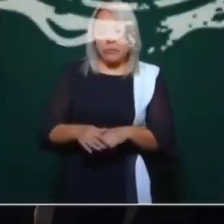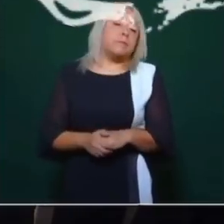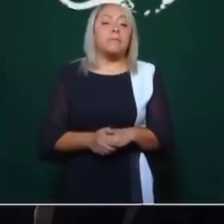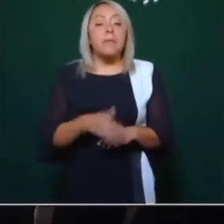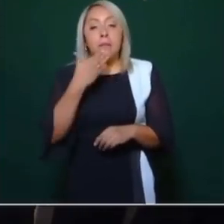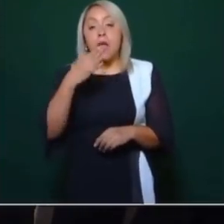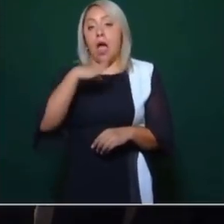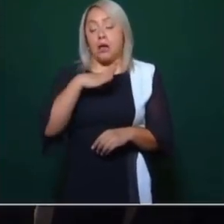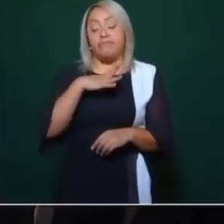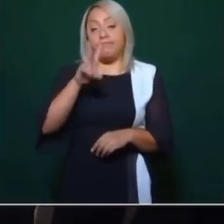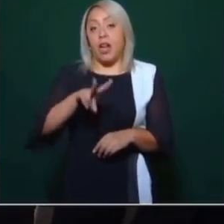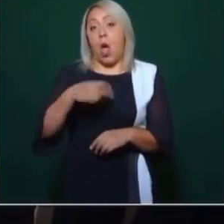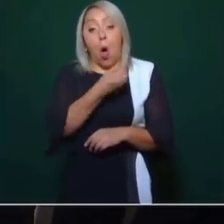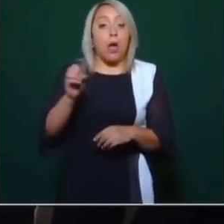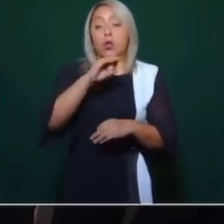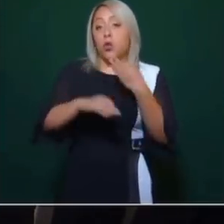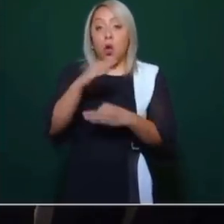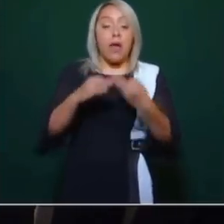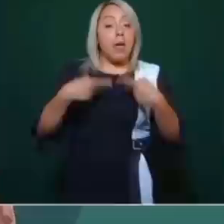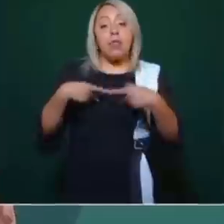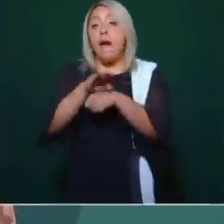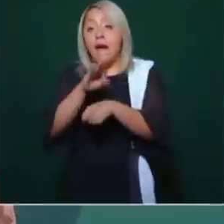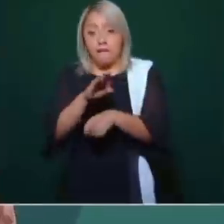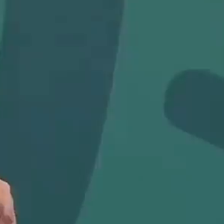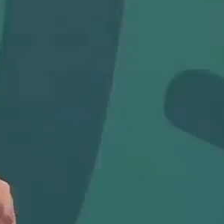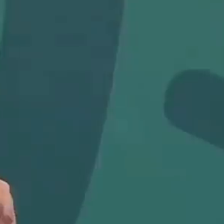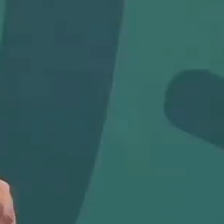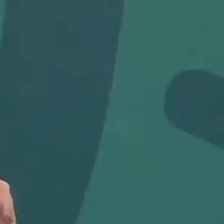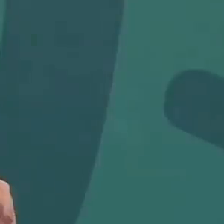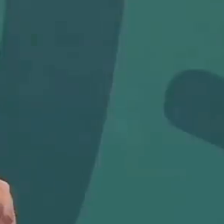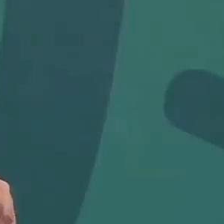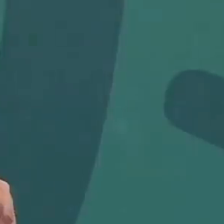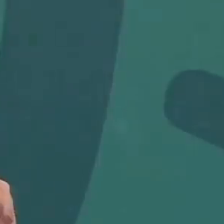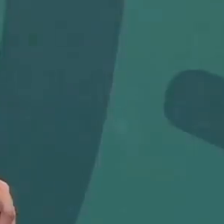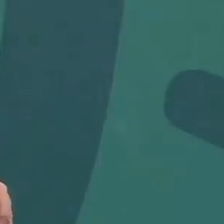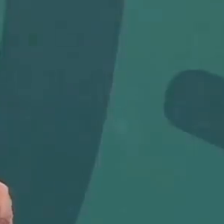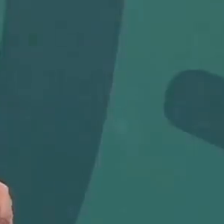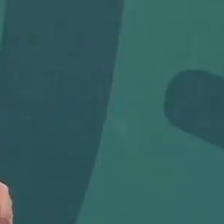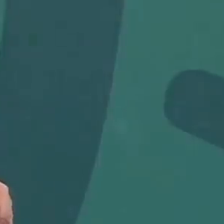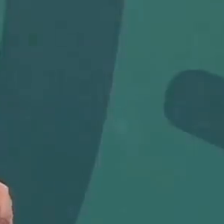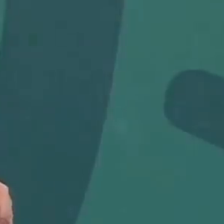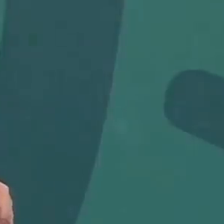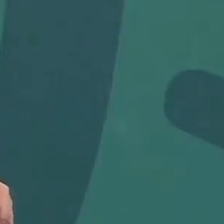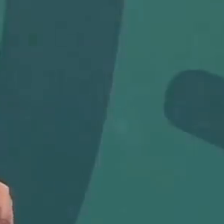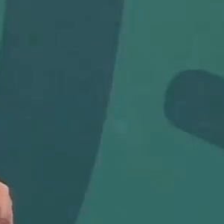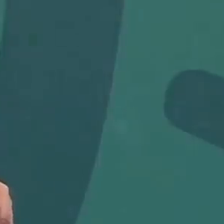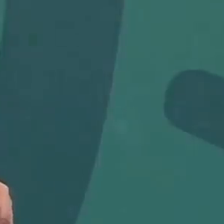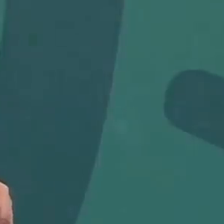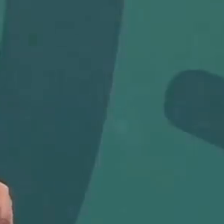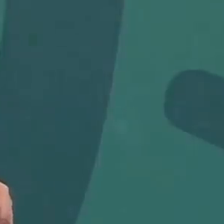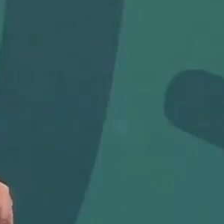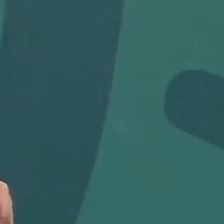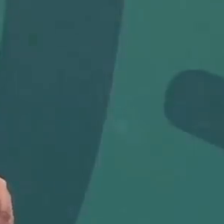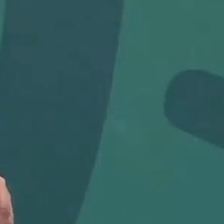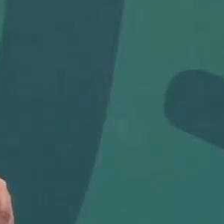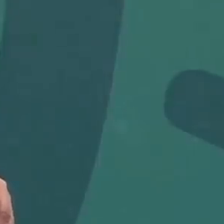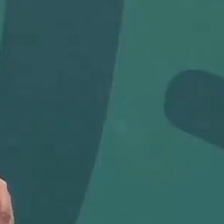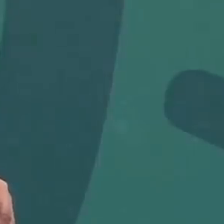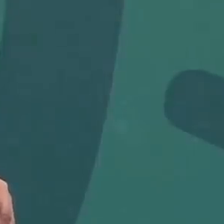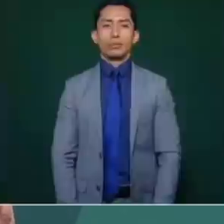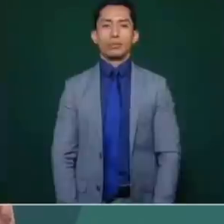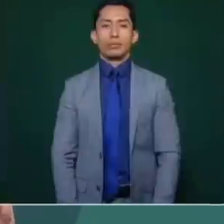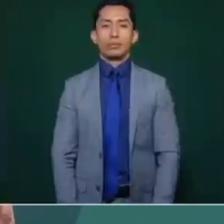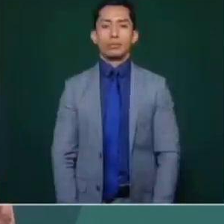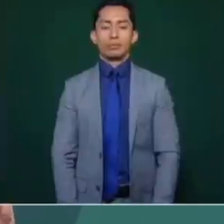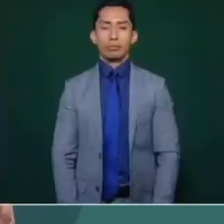tenemos la obligación de proteger a todos los ciudadanos y a periodistas que son amenazados y desgraciadamente